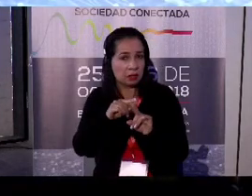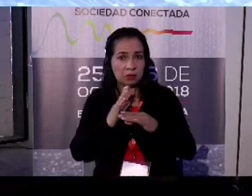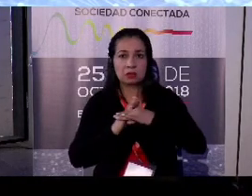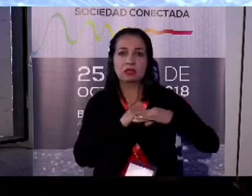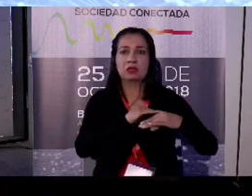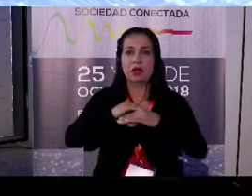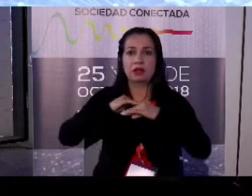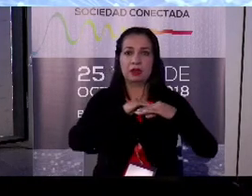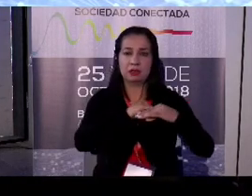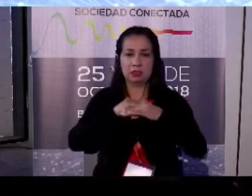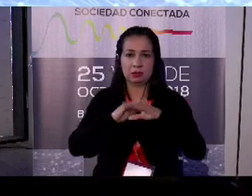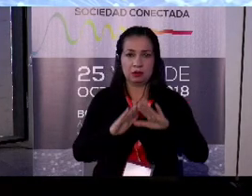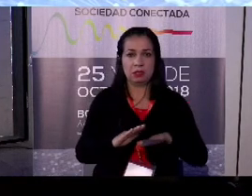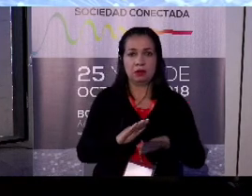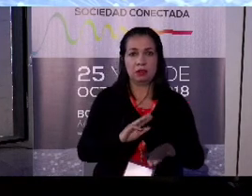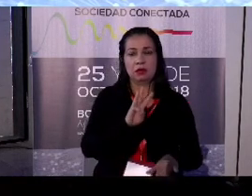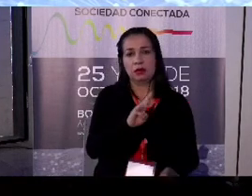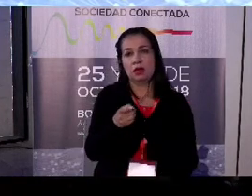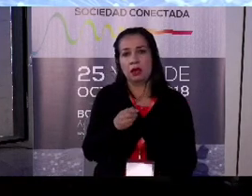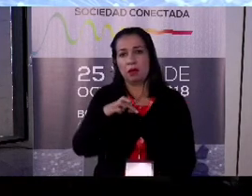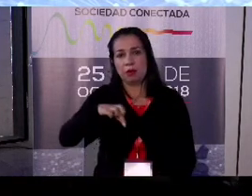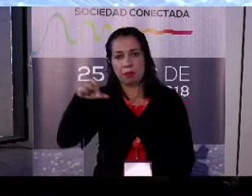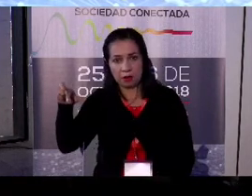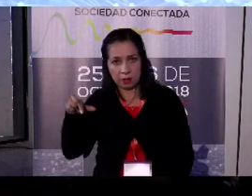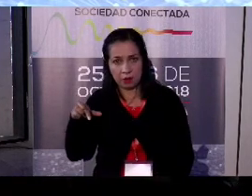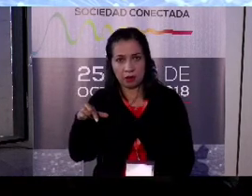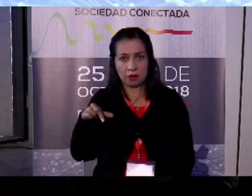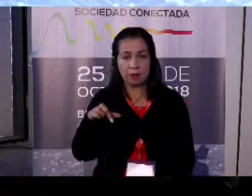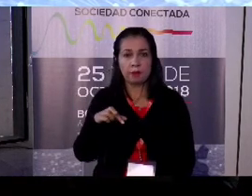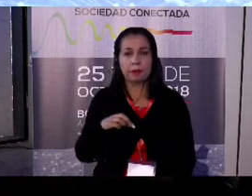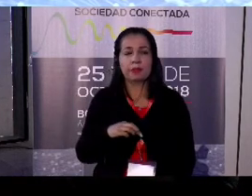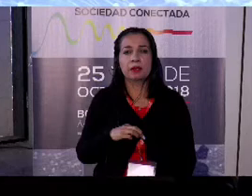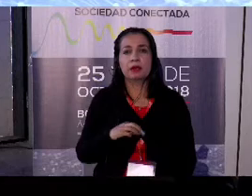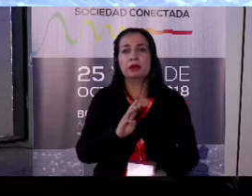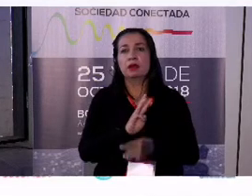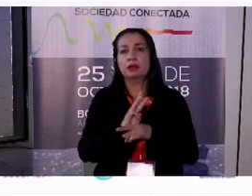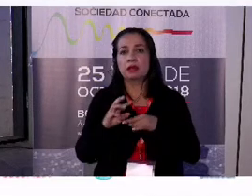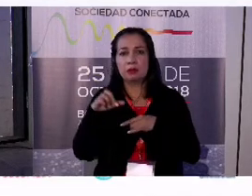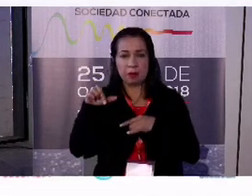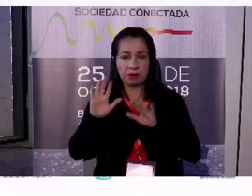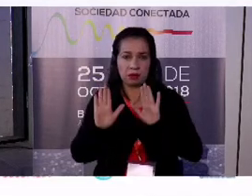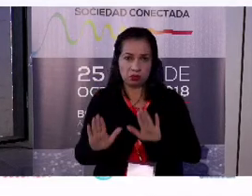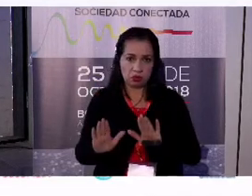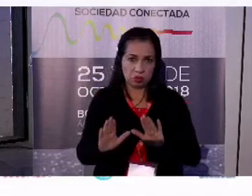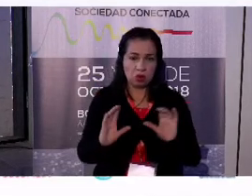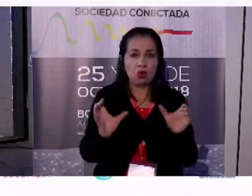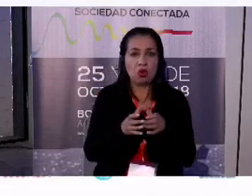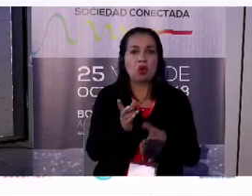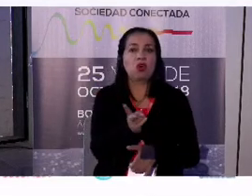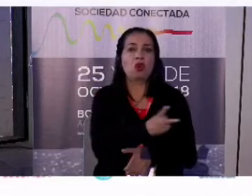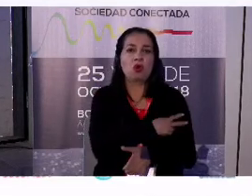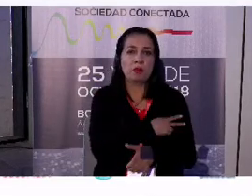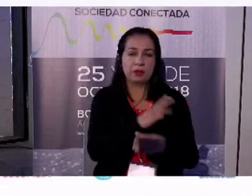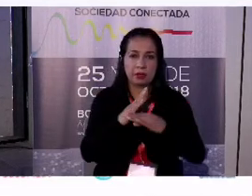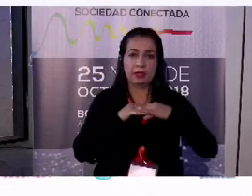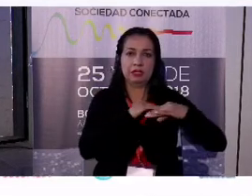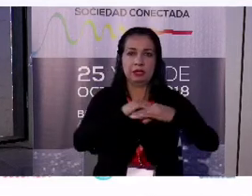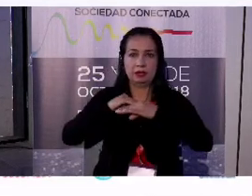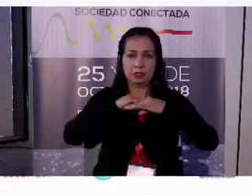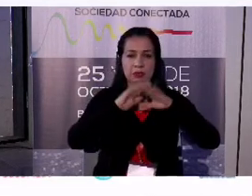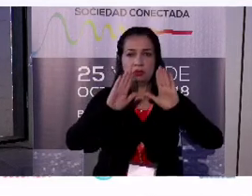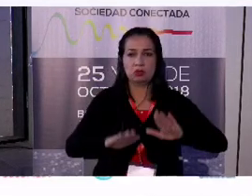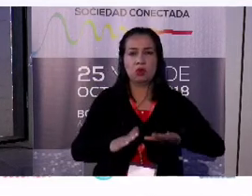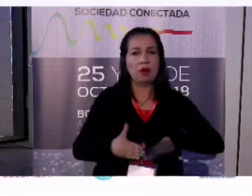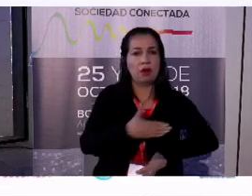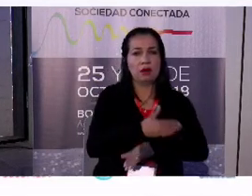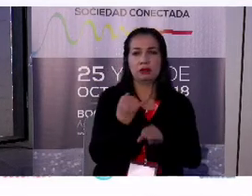estandarización 3pp I por ejemplo esos comités de estandariza han estado trabajando por